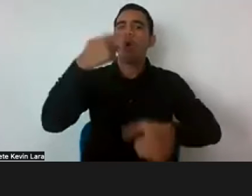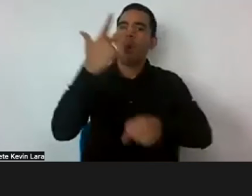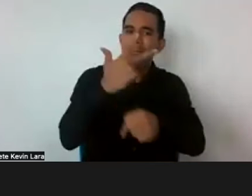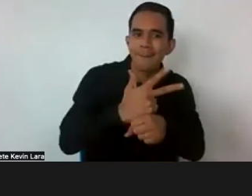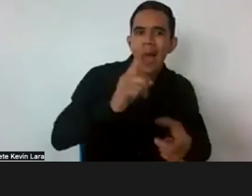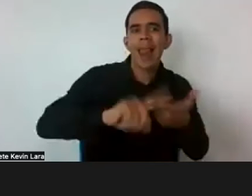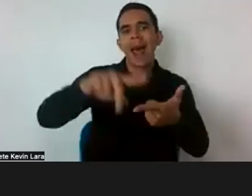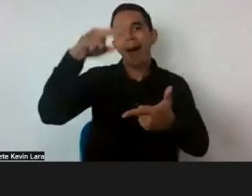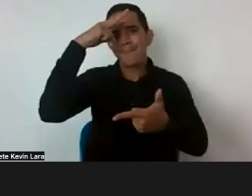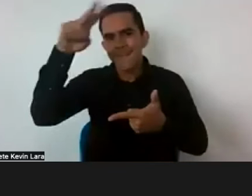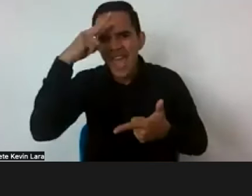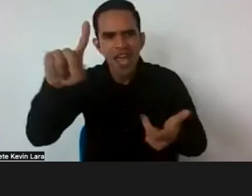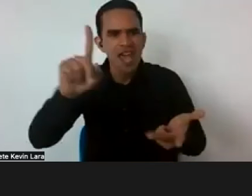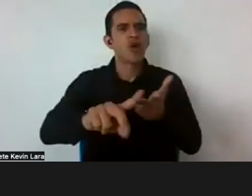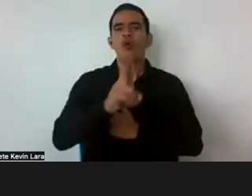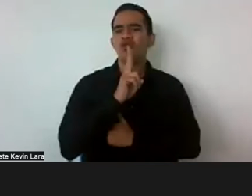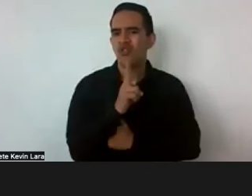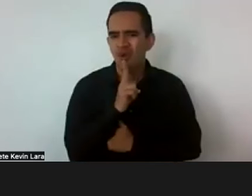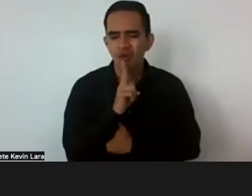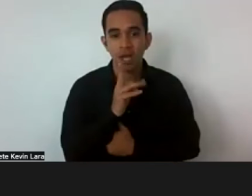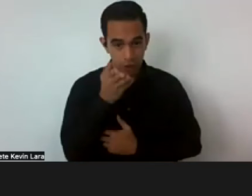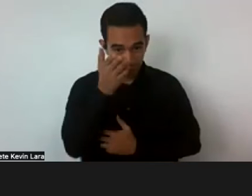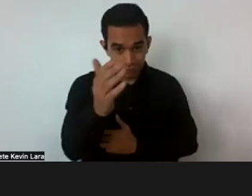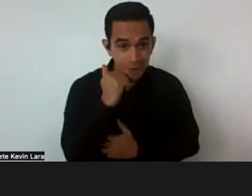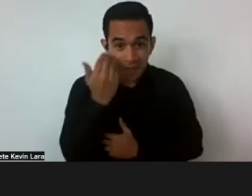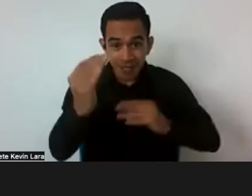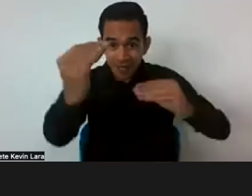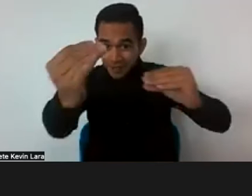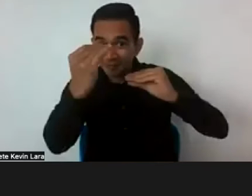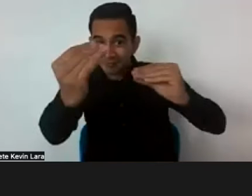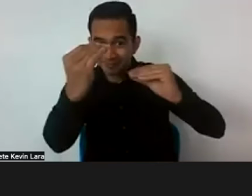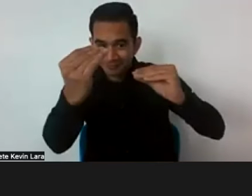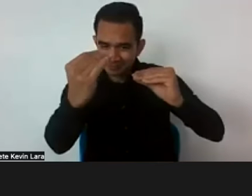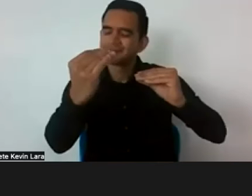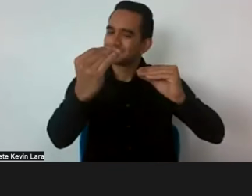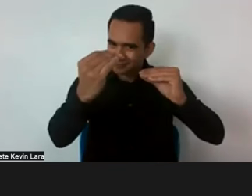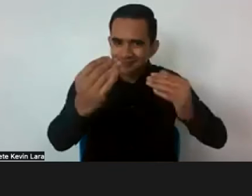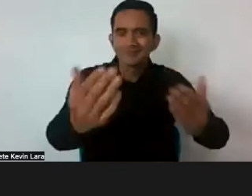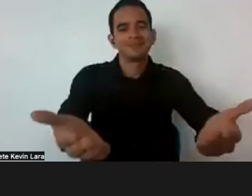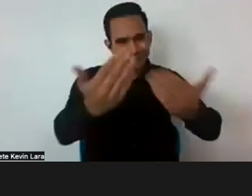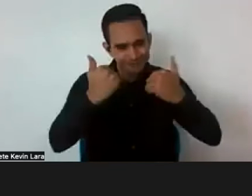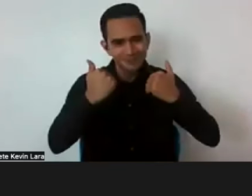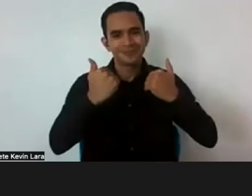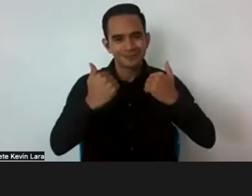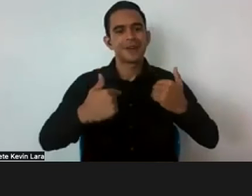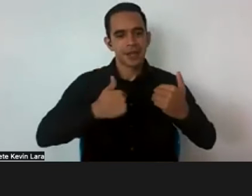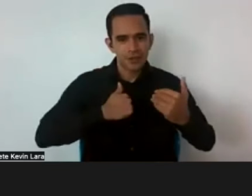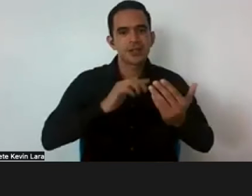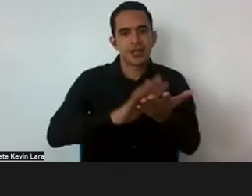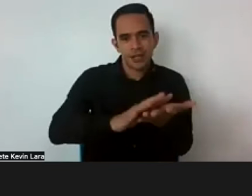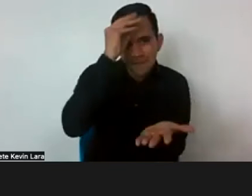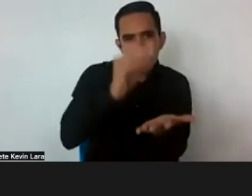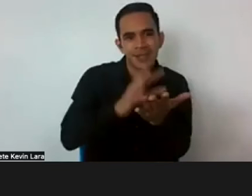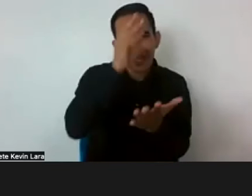México. Así que el que se anime, contácteme y me ayuda para seguir aprendiendo las lenguas de